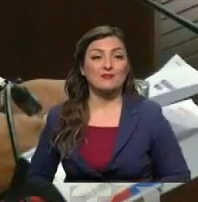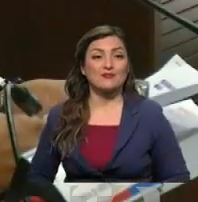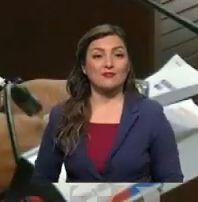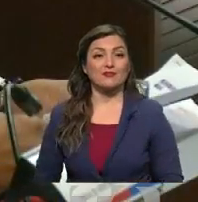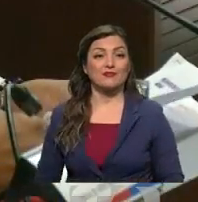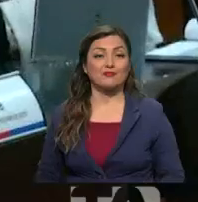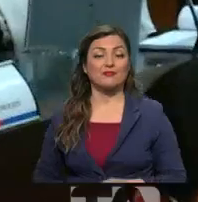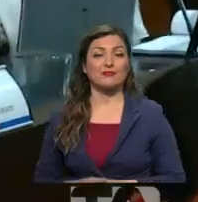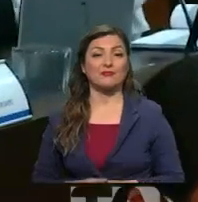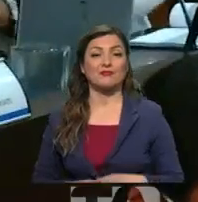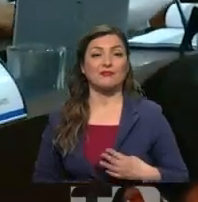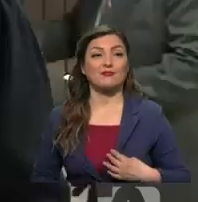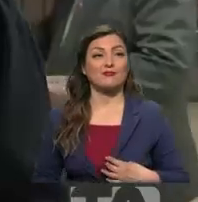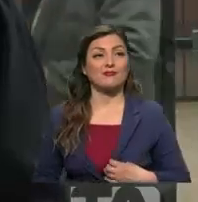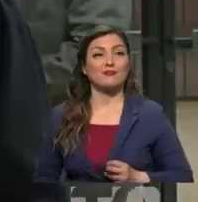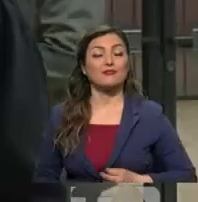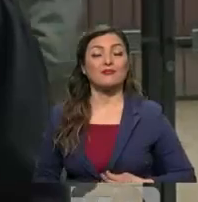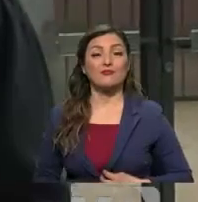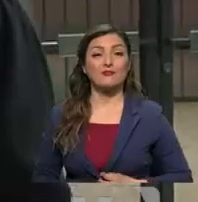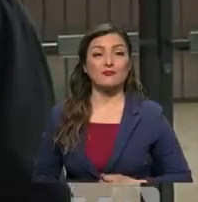Quito, Freddy Paredes, 24 horas.